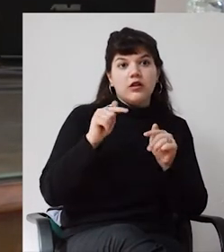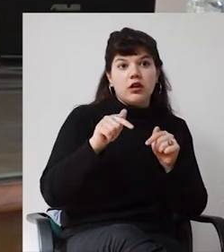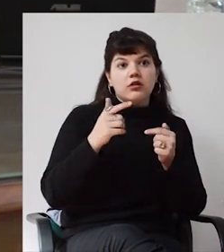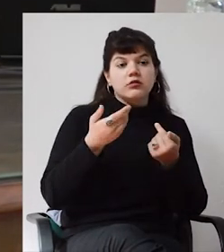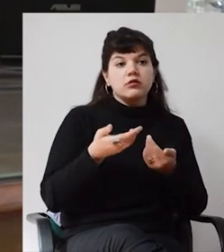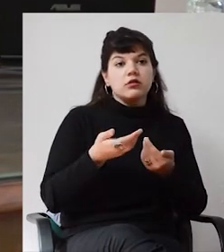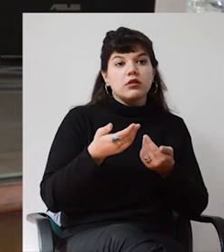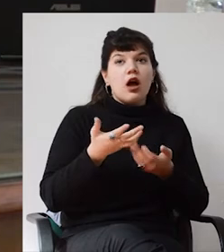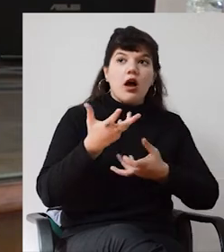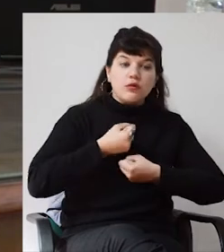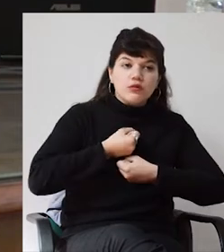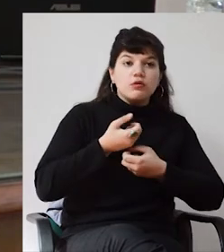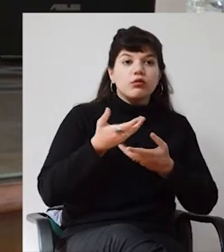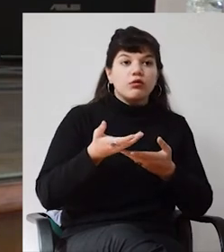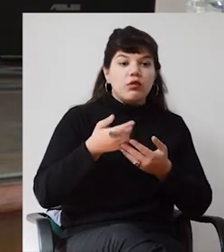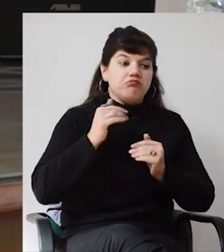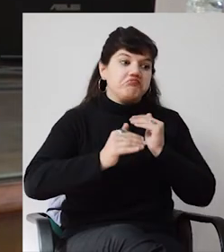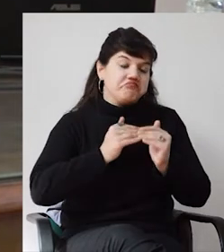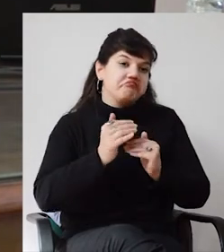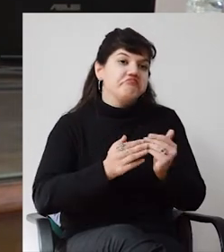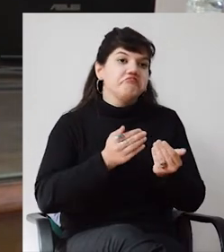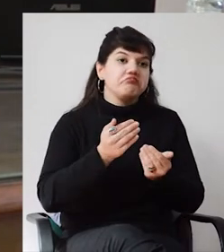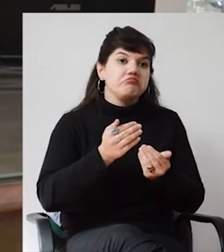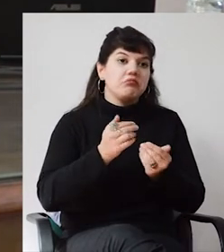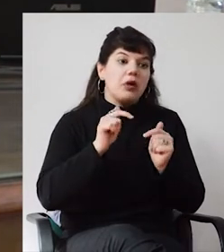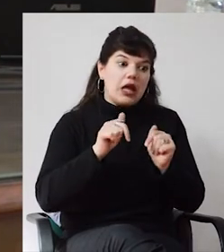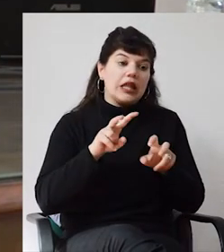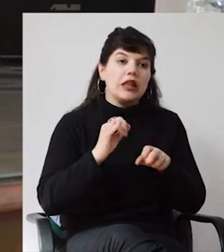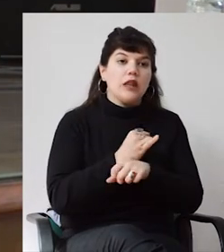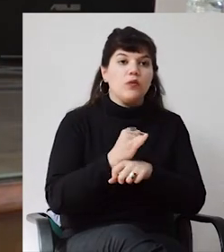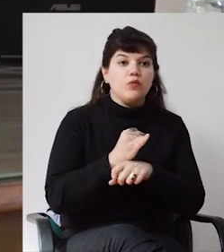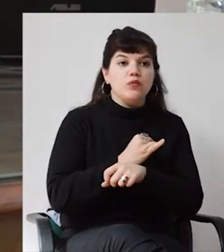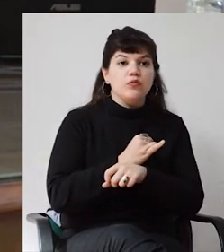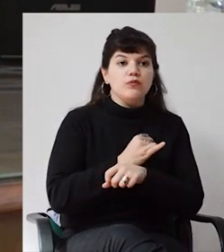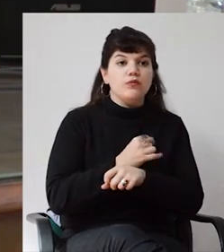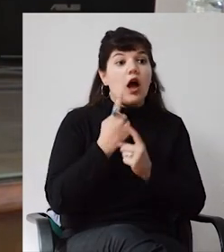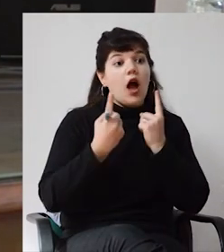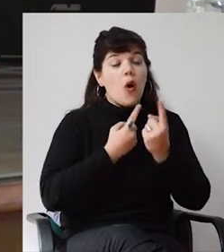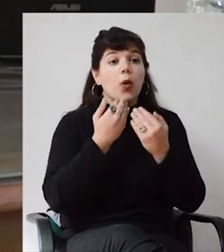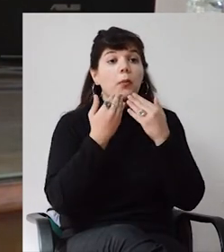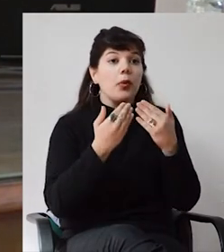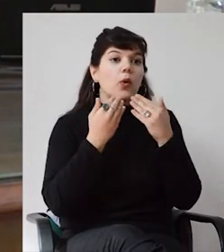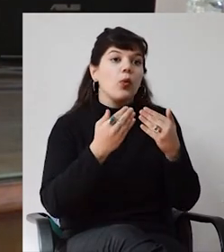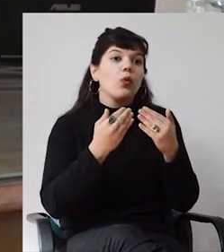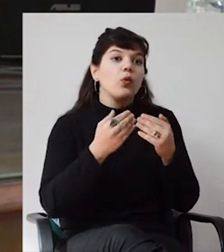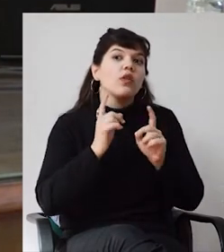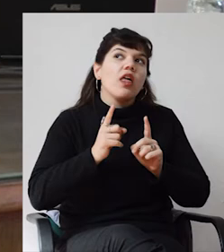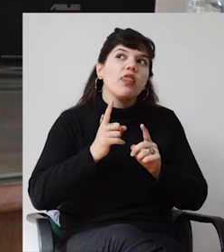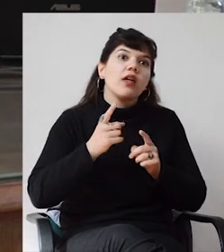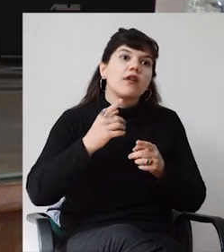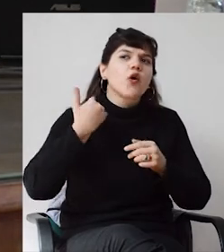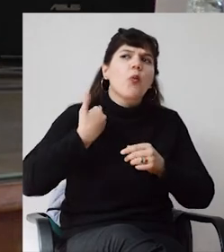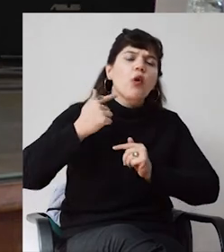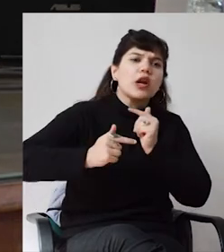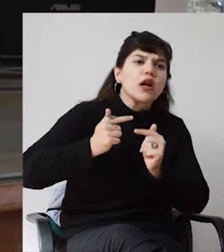ellos también nos van a ayudar a ir dando para el instituto. Algunas de esas preguntas tienen que ver con